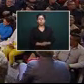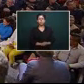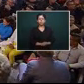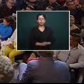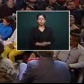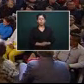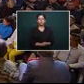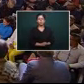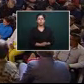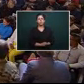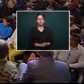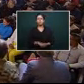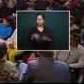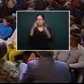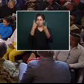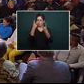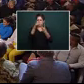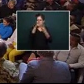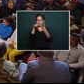Dos preguntas.